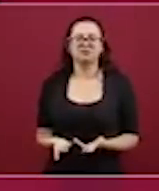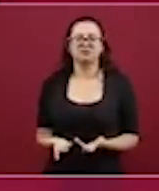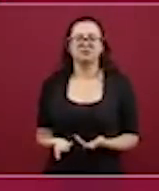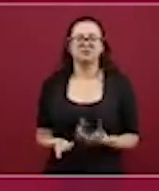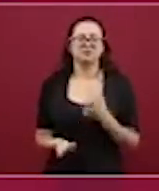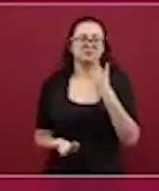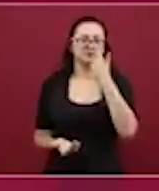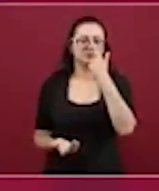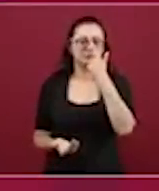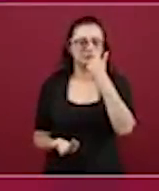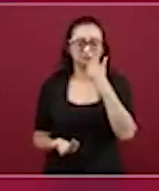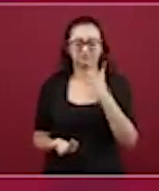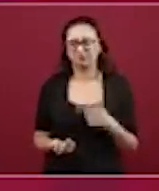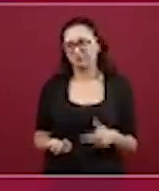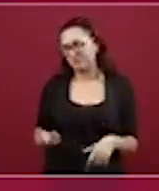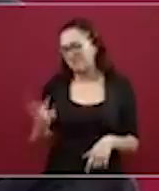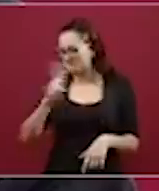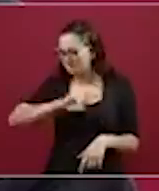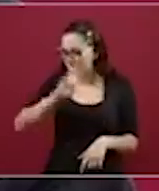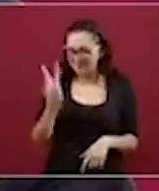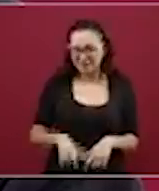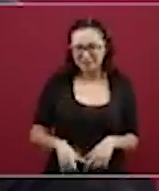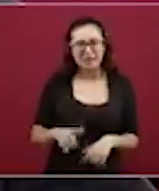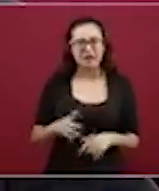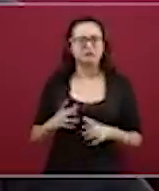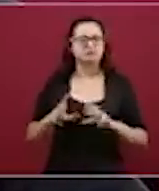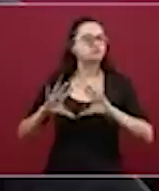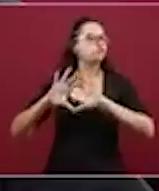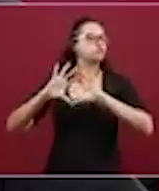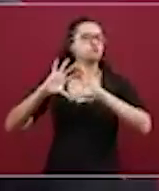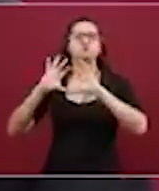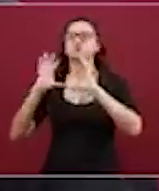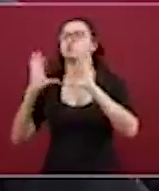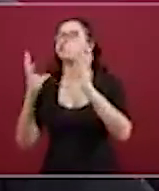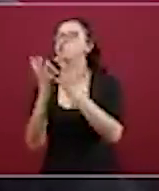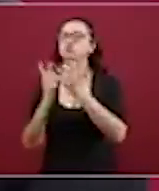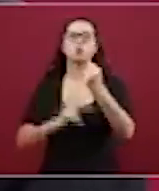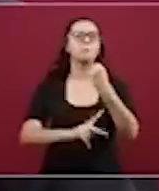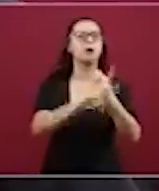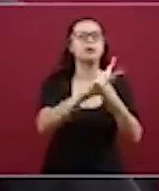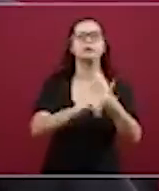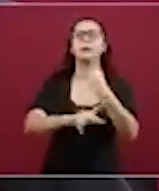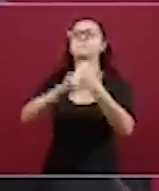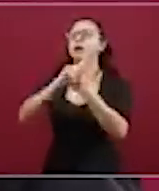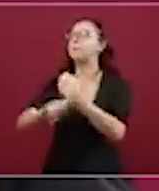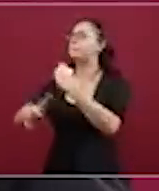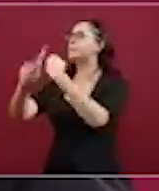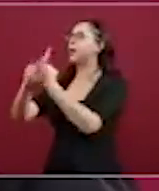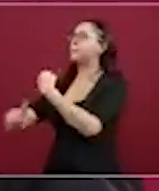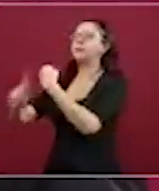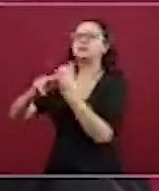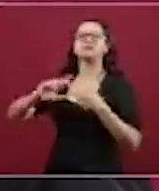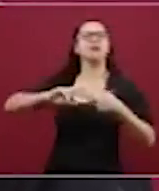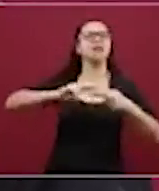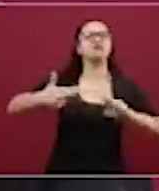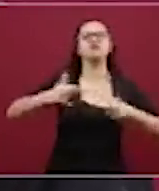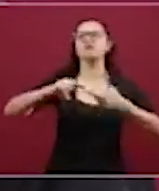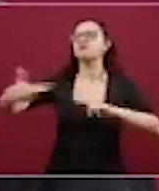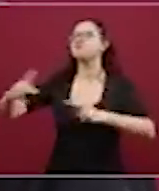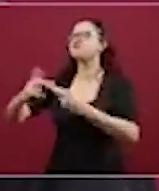queremos tener muy buenas relaciones con todos los pueblos, con todas las naciones, con todos los gobiernos del mundo.